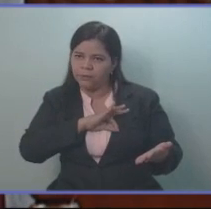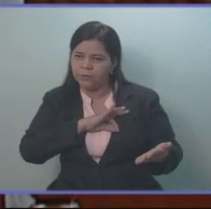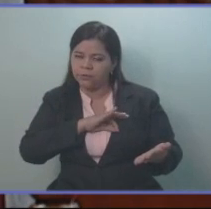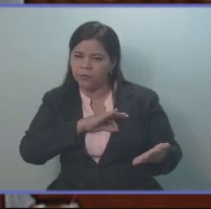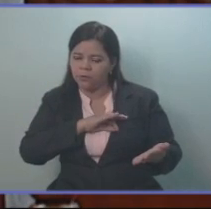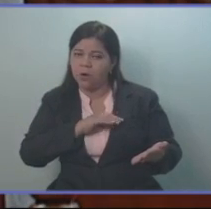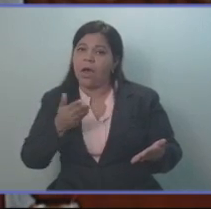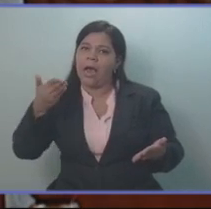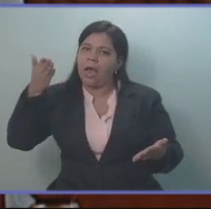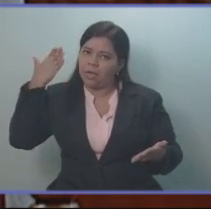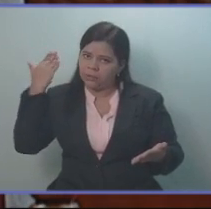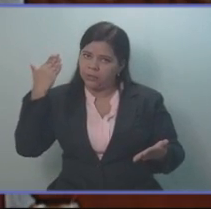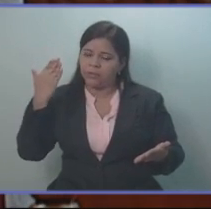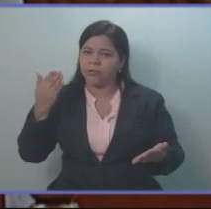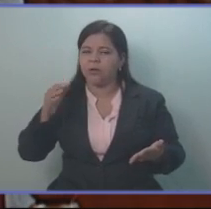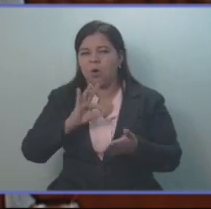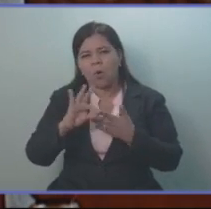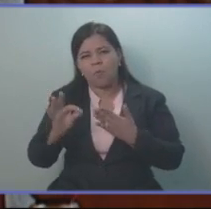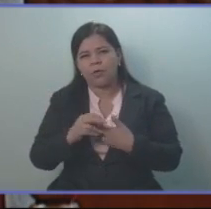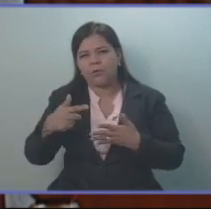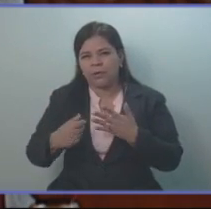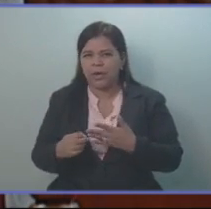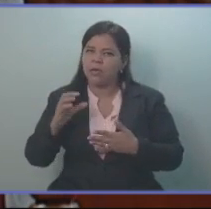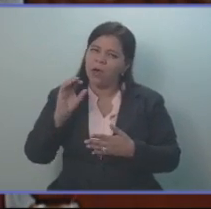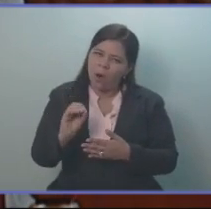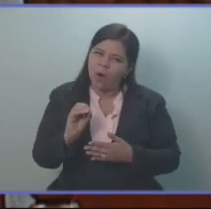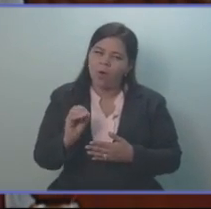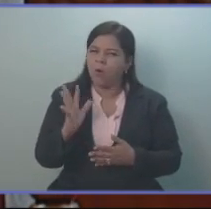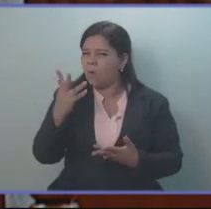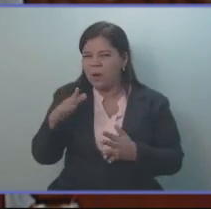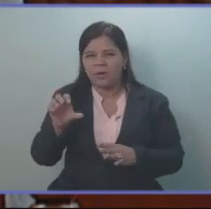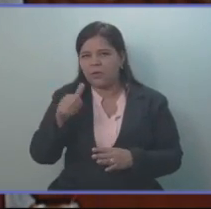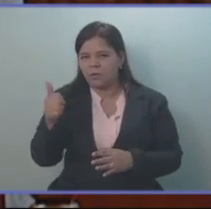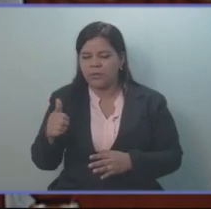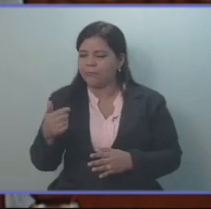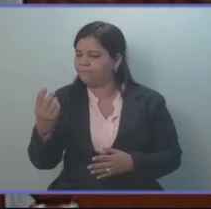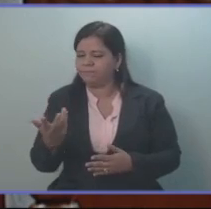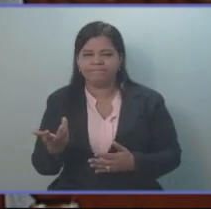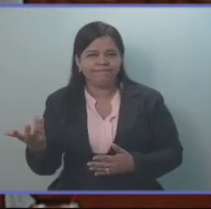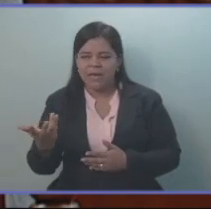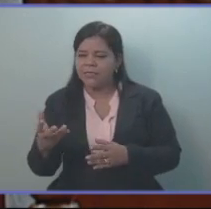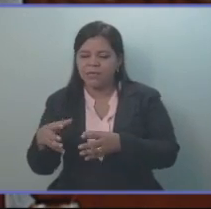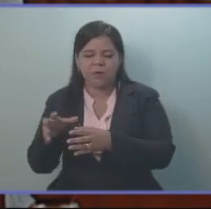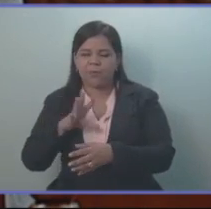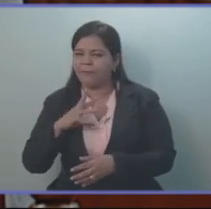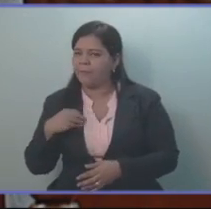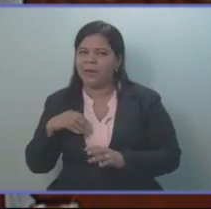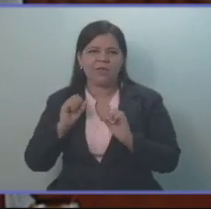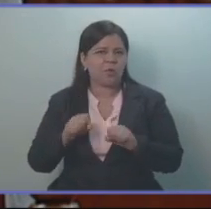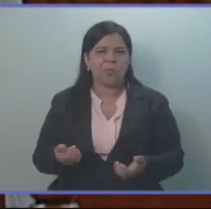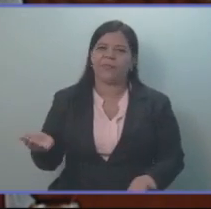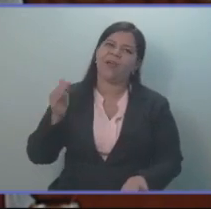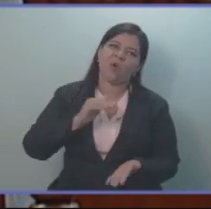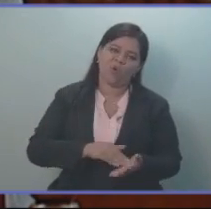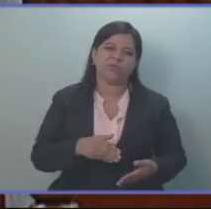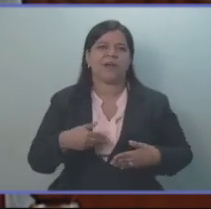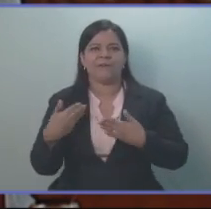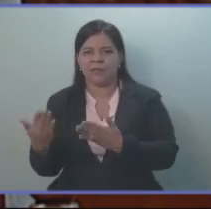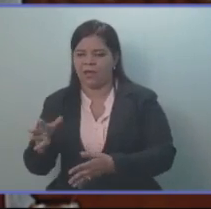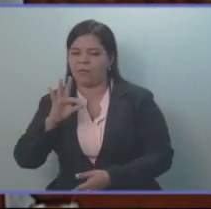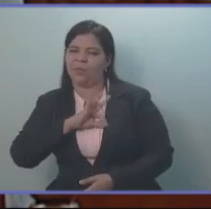con anterioridad por un decreto o posee bienes inmuebles a su favor, no podrá optar al beneficio otorgado por la presente